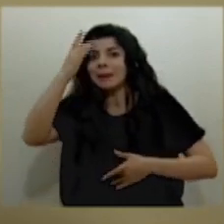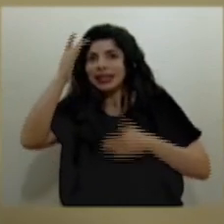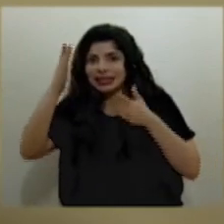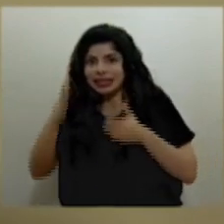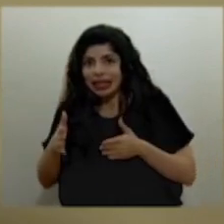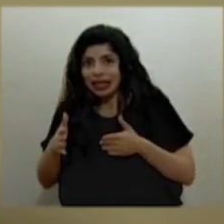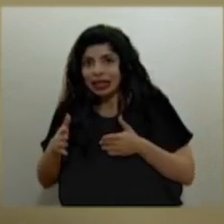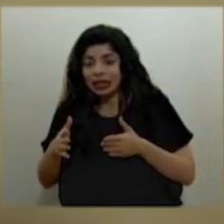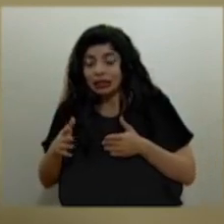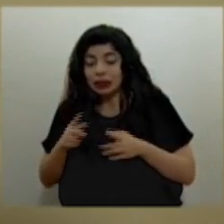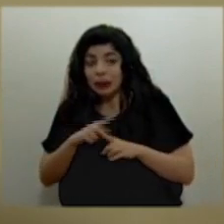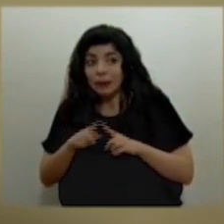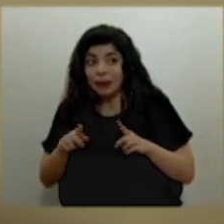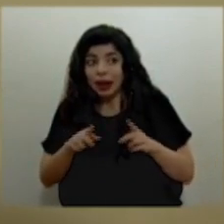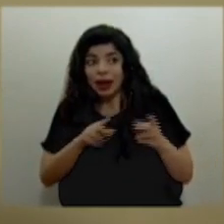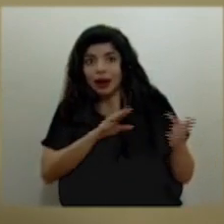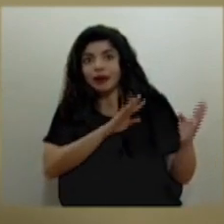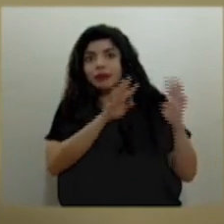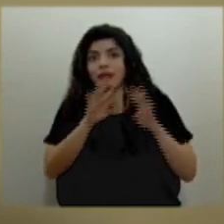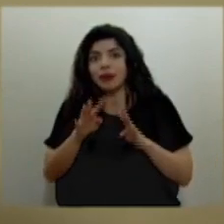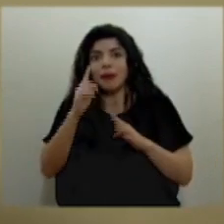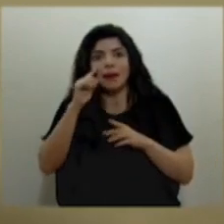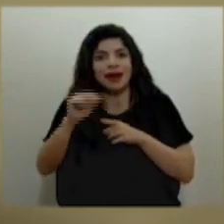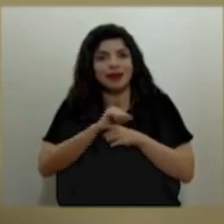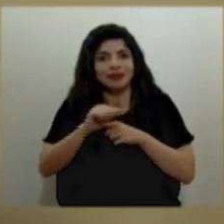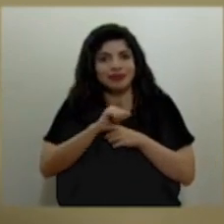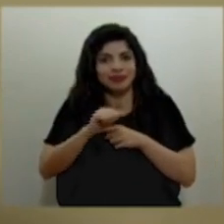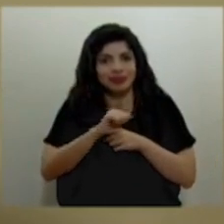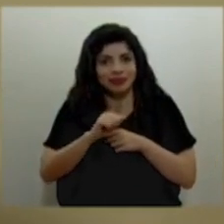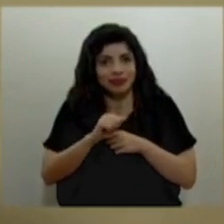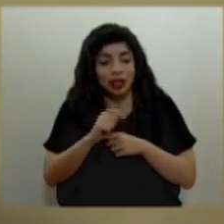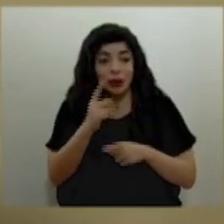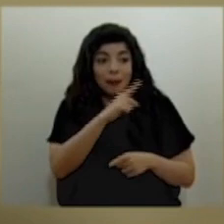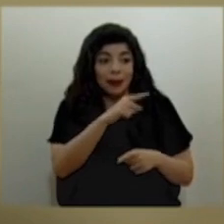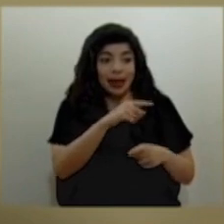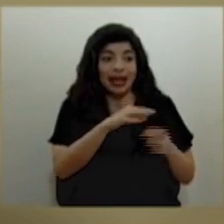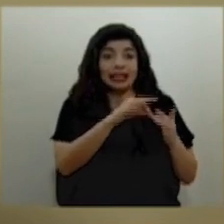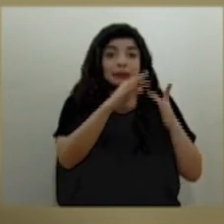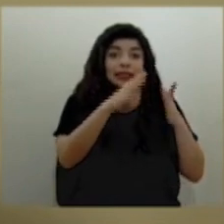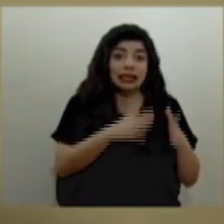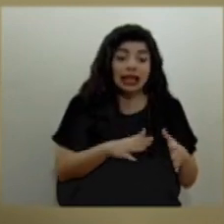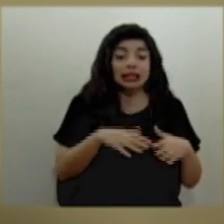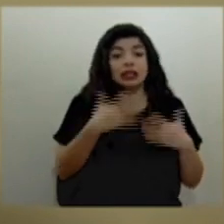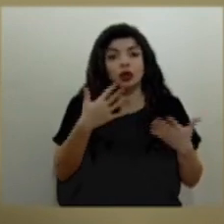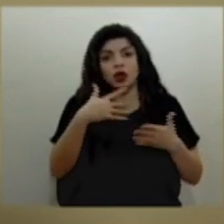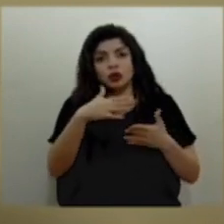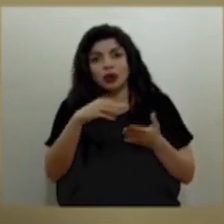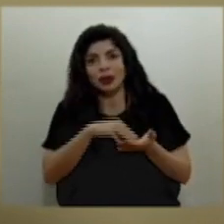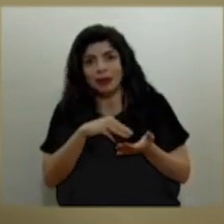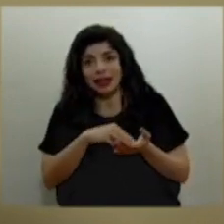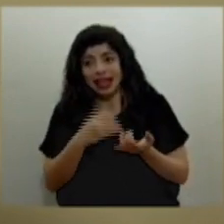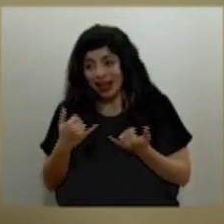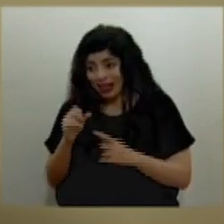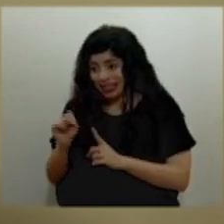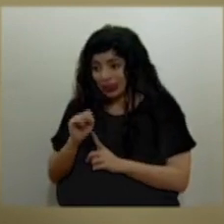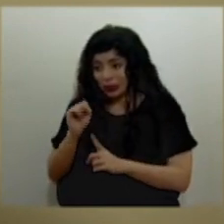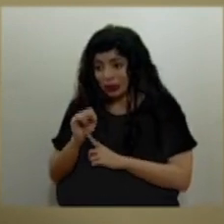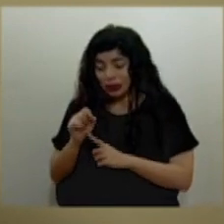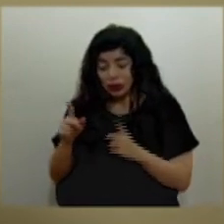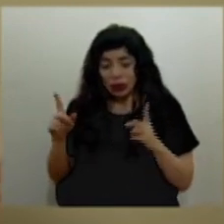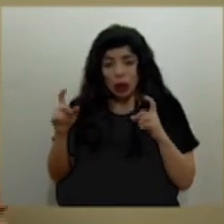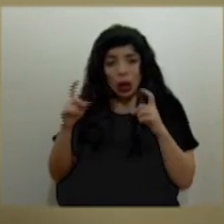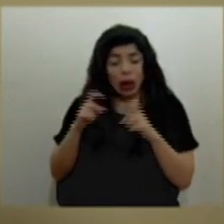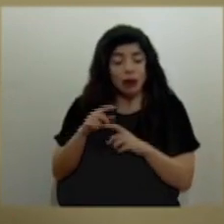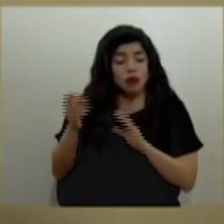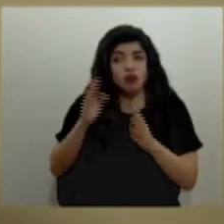también se convierten en centros de formación académica, no solamente para internos, sino para especialistas. Y claro que en medio de una situación como esta, que es